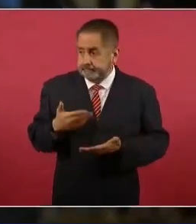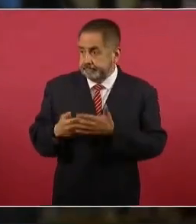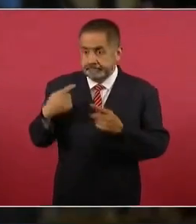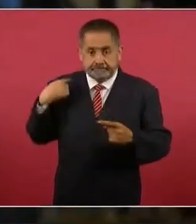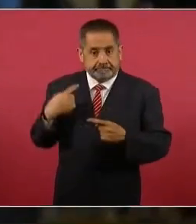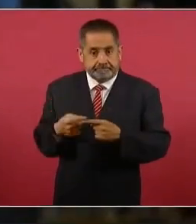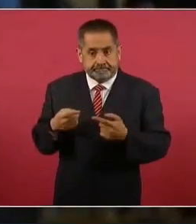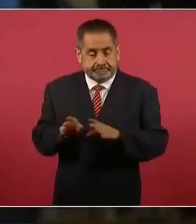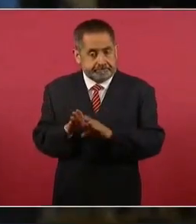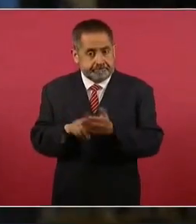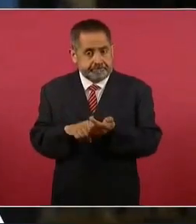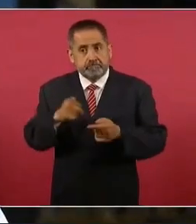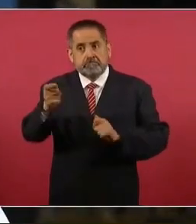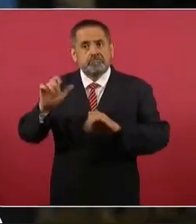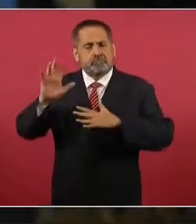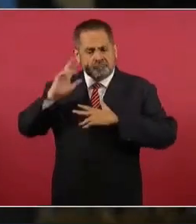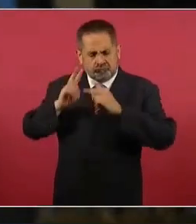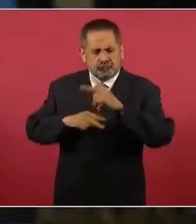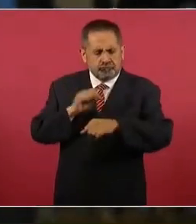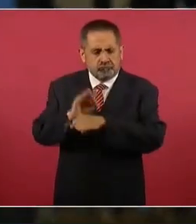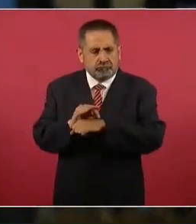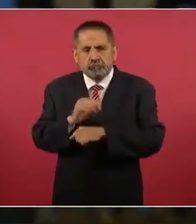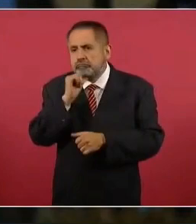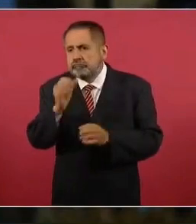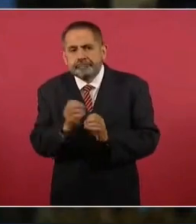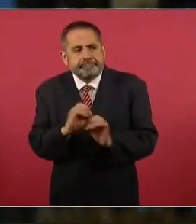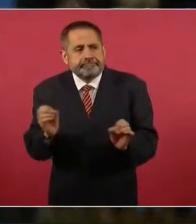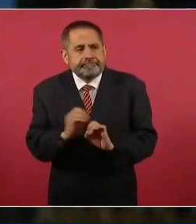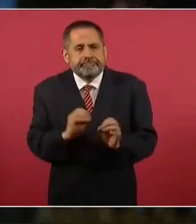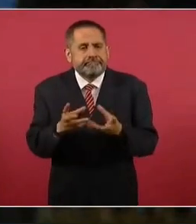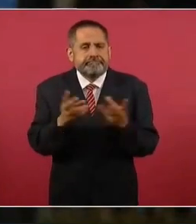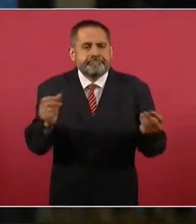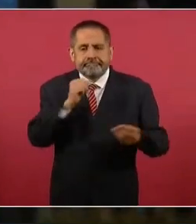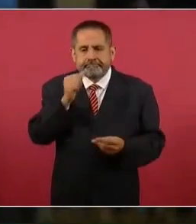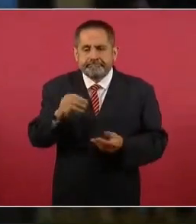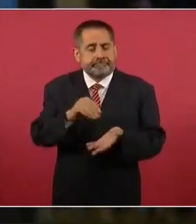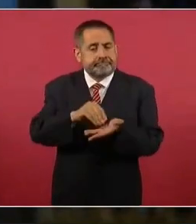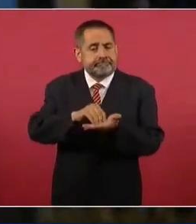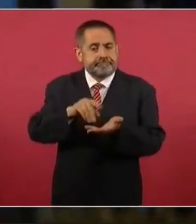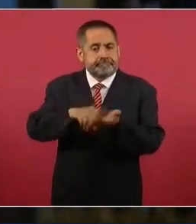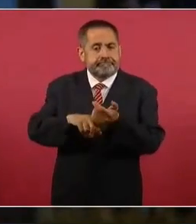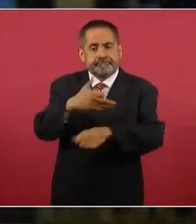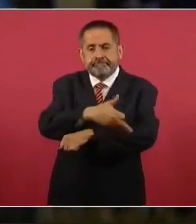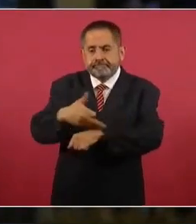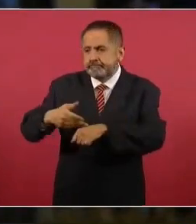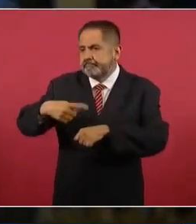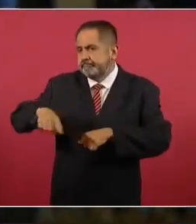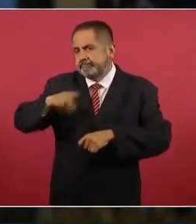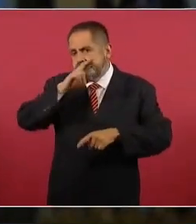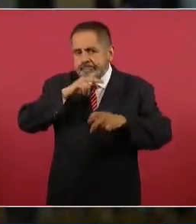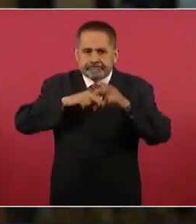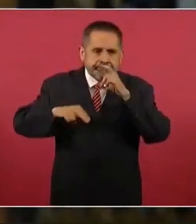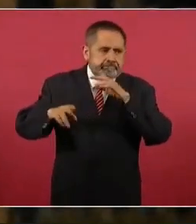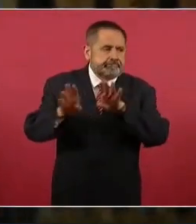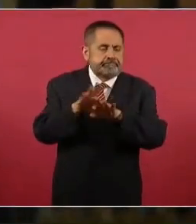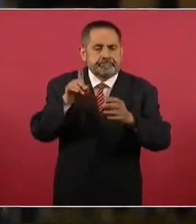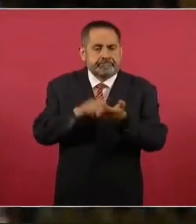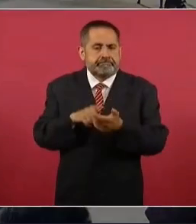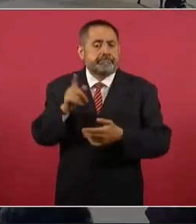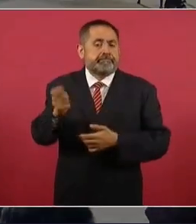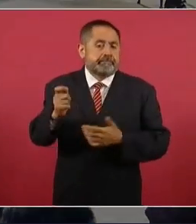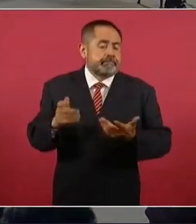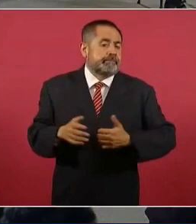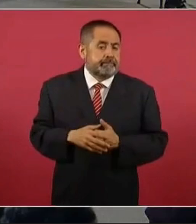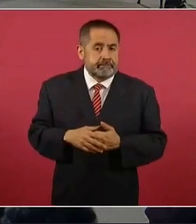partir incluso de la promesa que usted hizo, no ha habido solución. Siguen estas familias desesperadas, los ejidos ya les